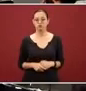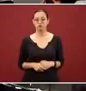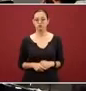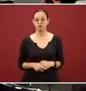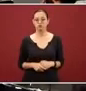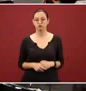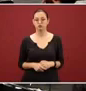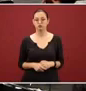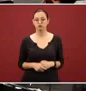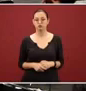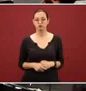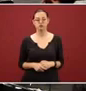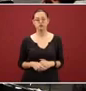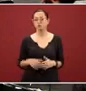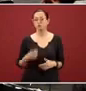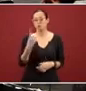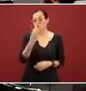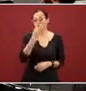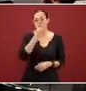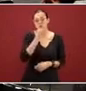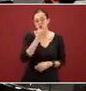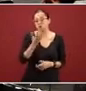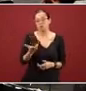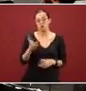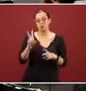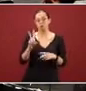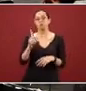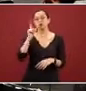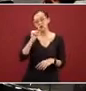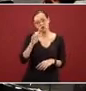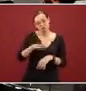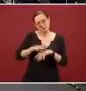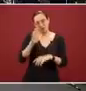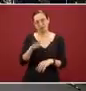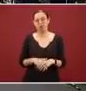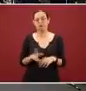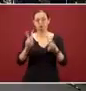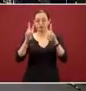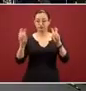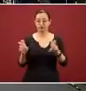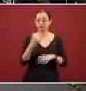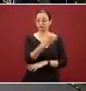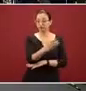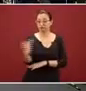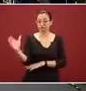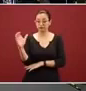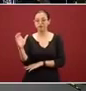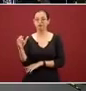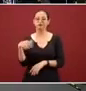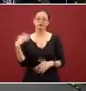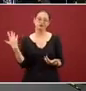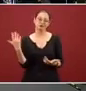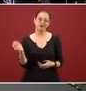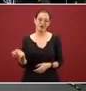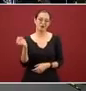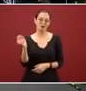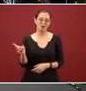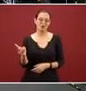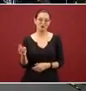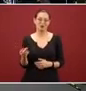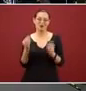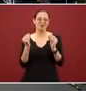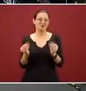Gracias. Vamos a dar tiempo nada más para zonas rurales, lo dejamos para mañana. Zonas rurales ha sido muy afortunada por muchísimas